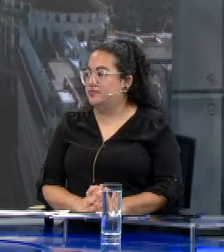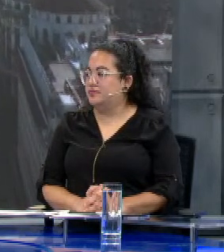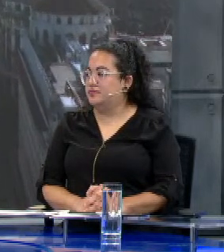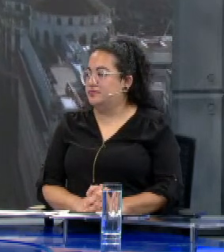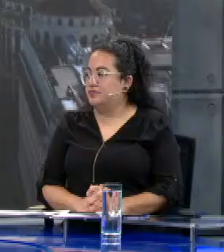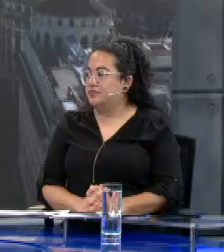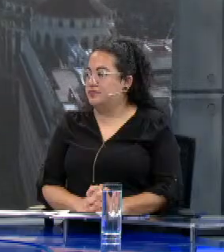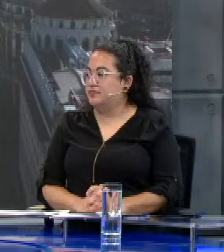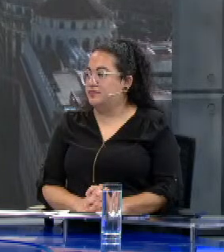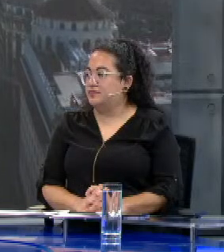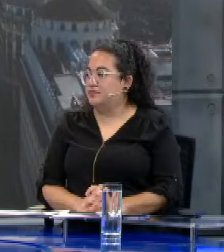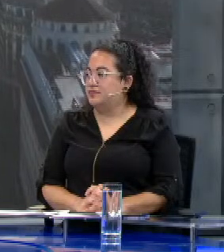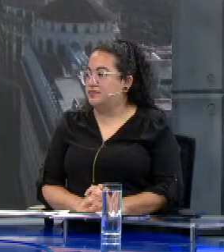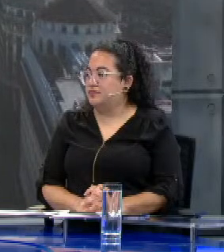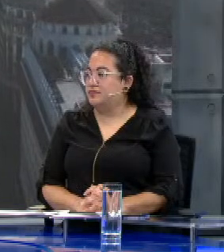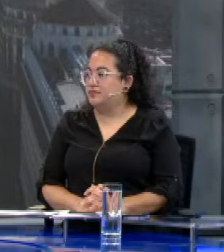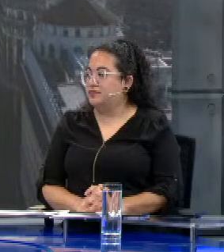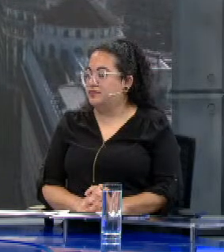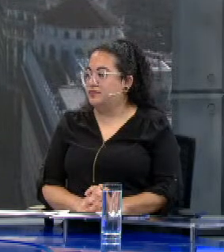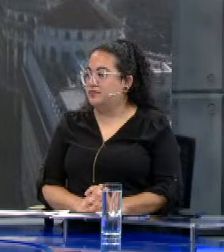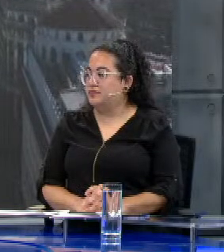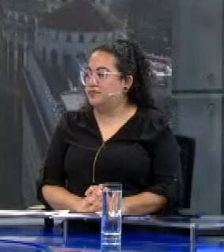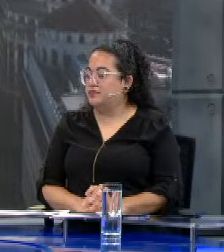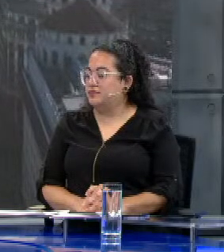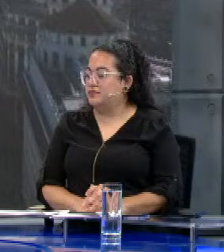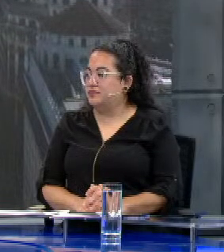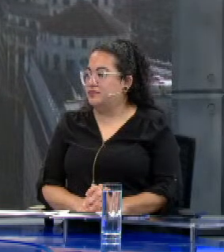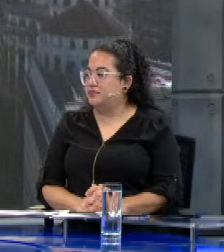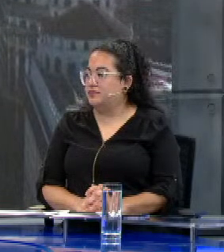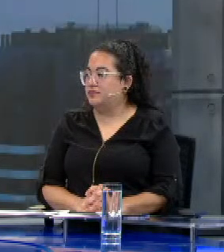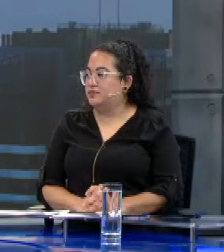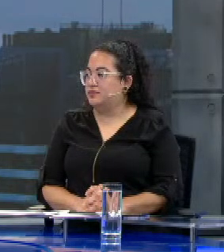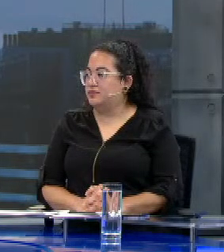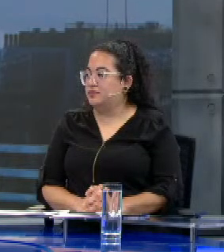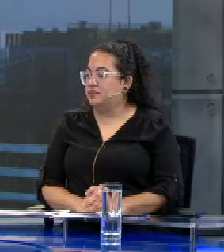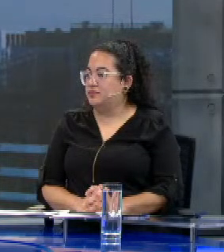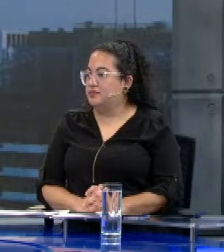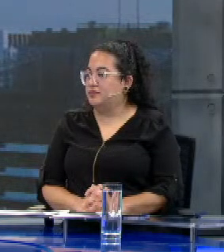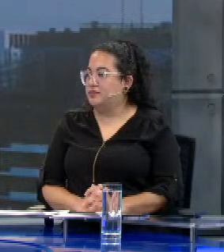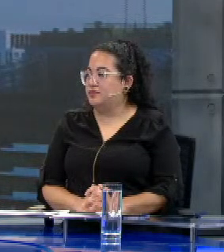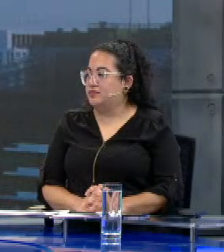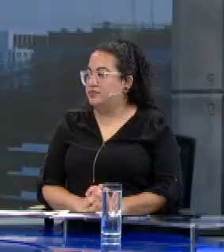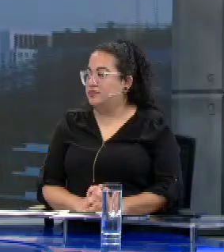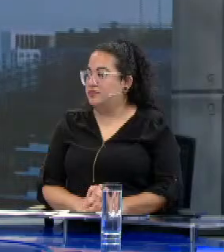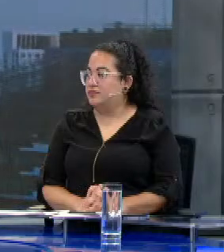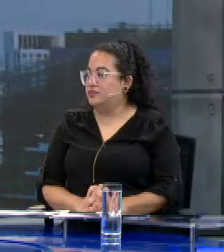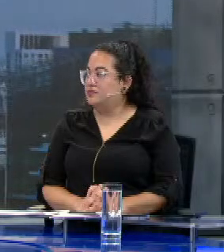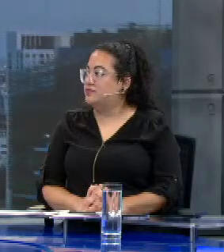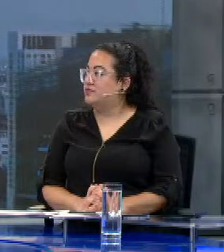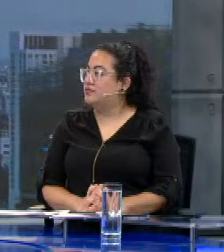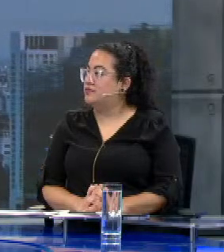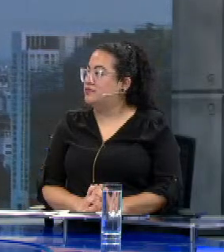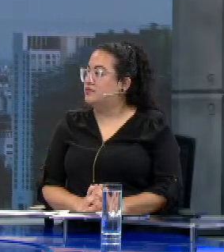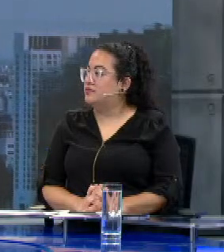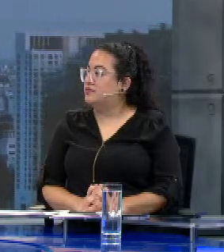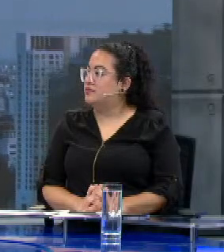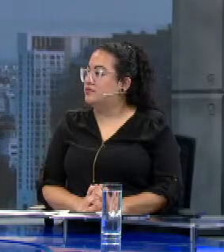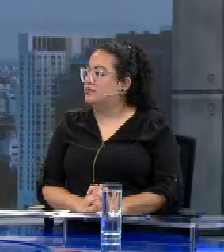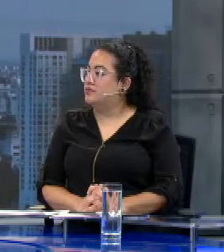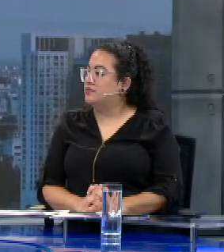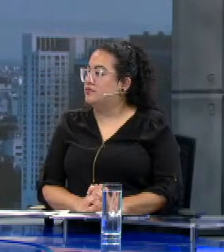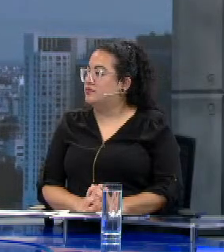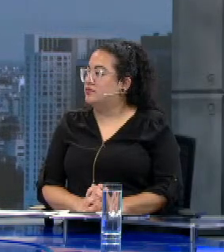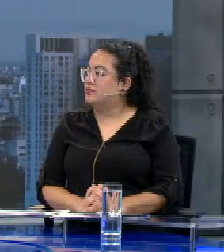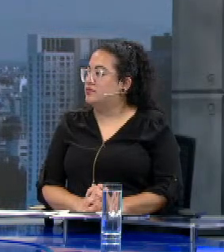ficha limpia, con pliegos de diplomáticos, se pasa para el 7 de mayo. En las próximas semanas, no la próxima semana, sino en